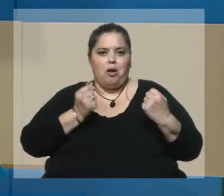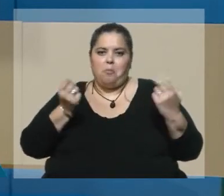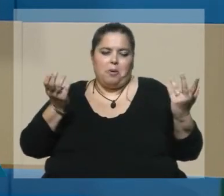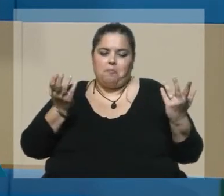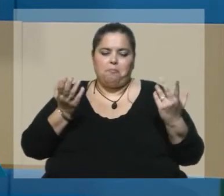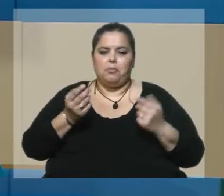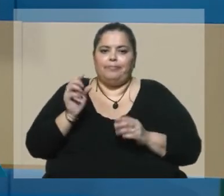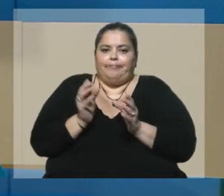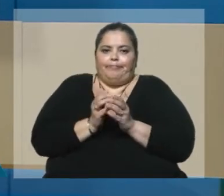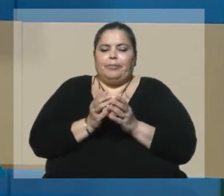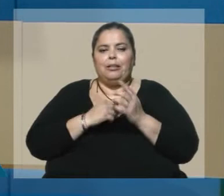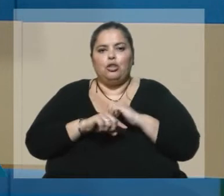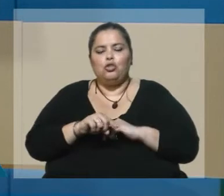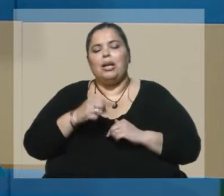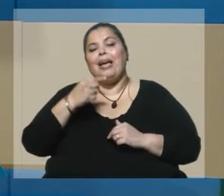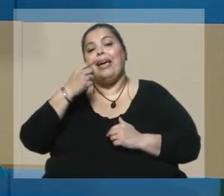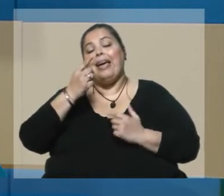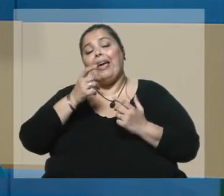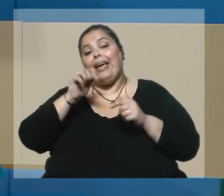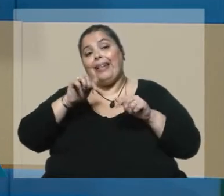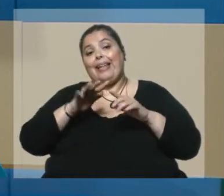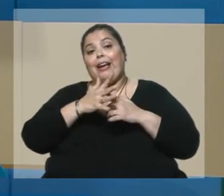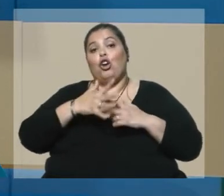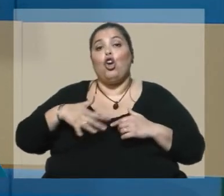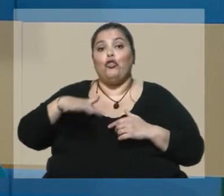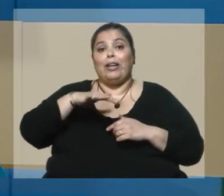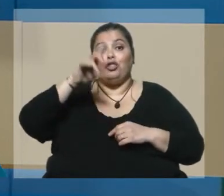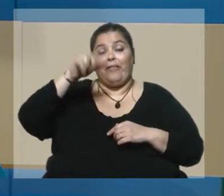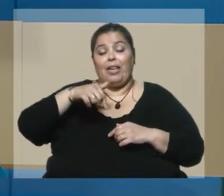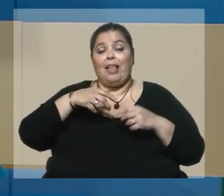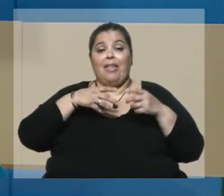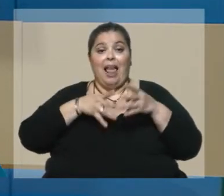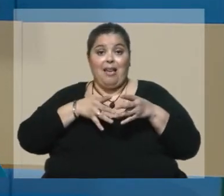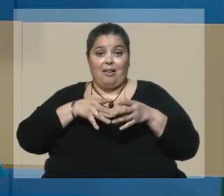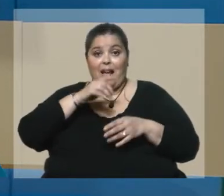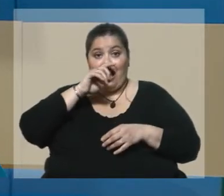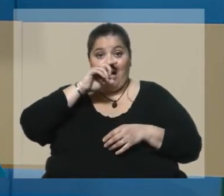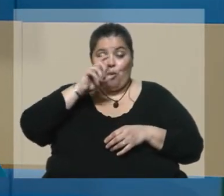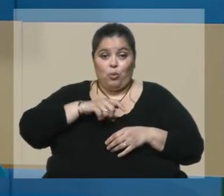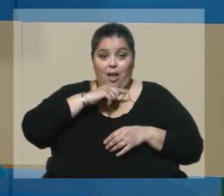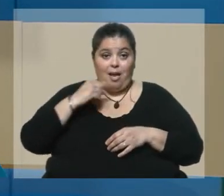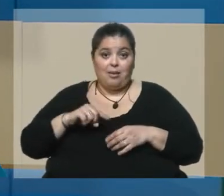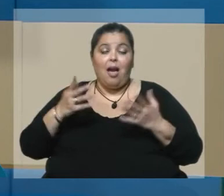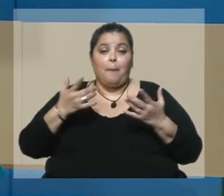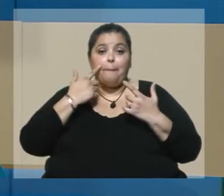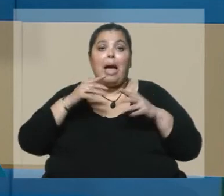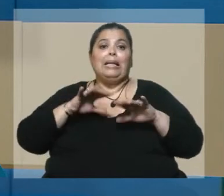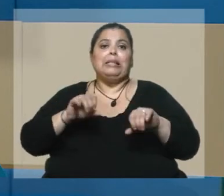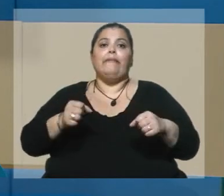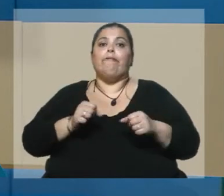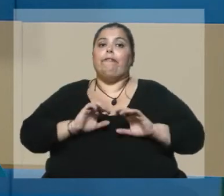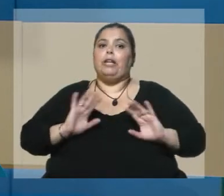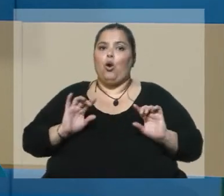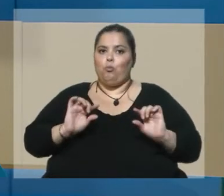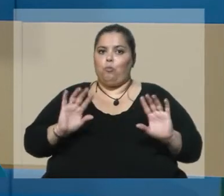este contexto derivado un poco de la guerra entre Rusia y Ucrania aparece haber enfriado un poco estas